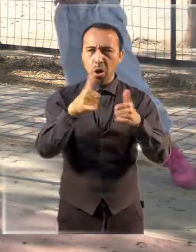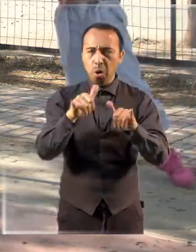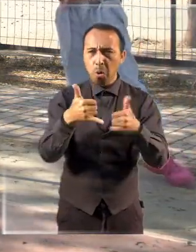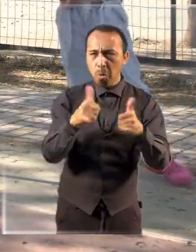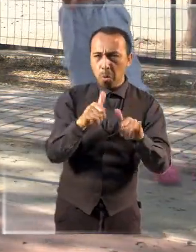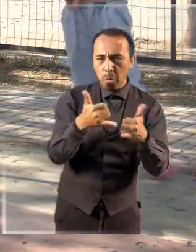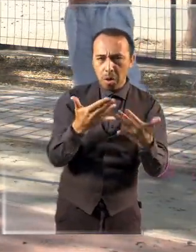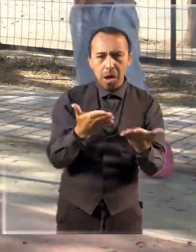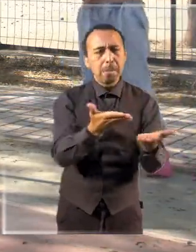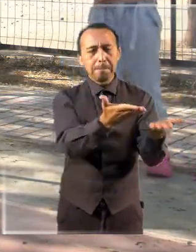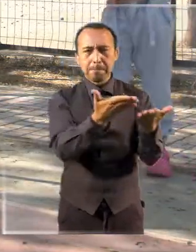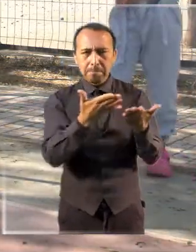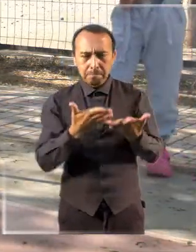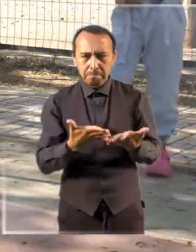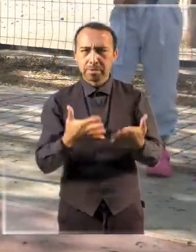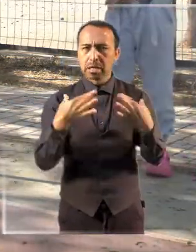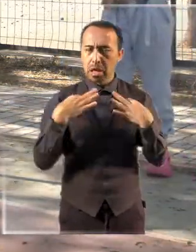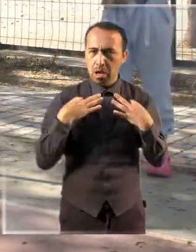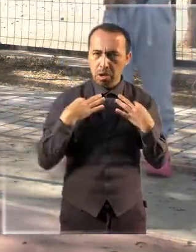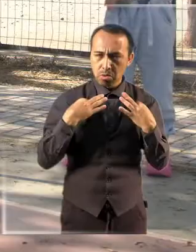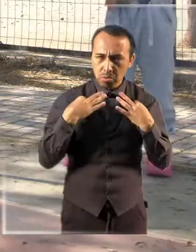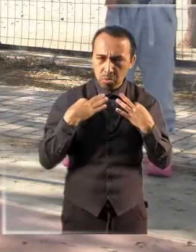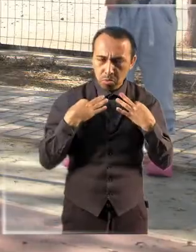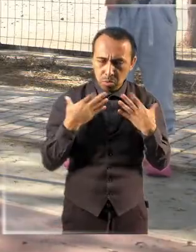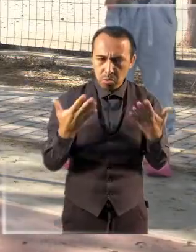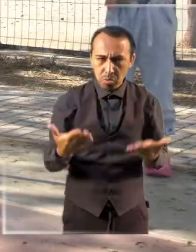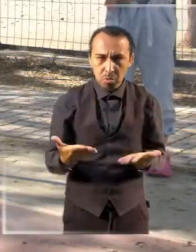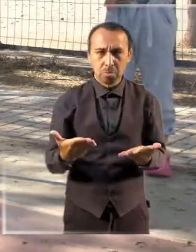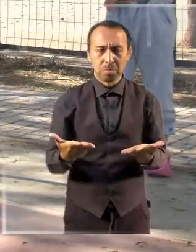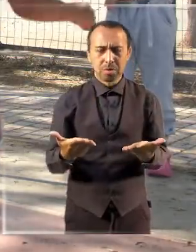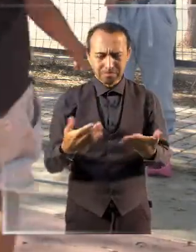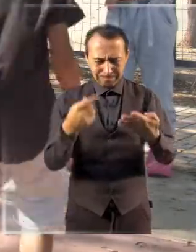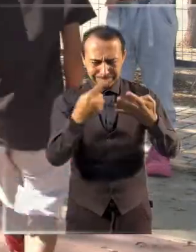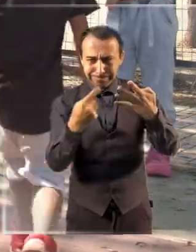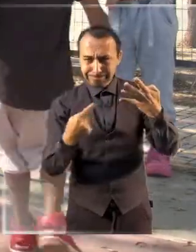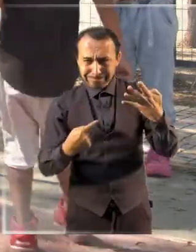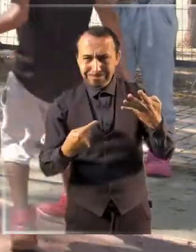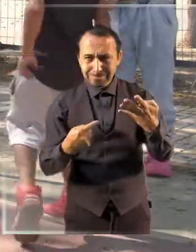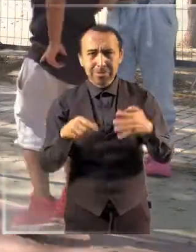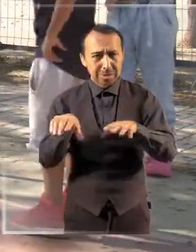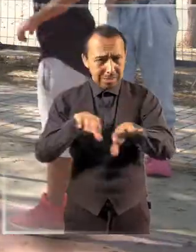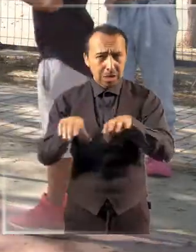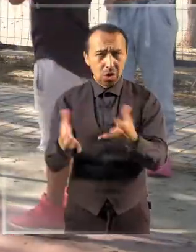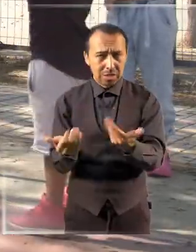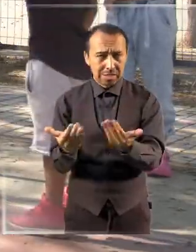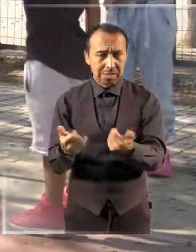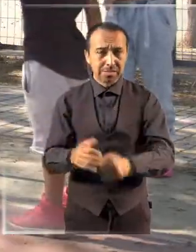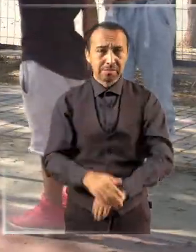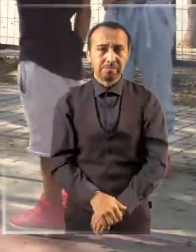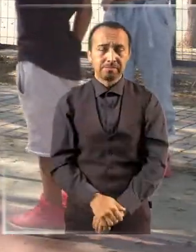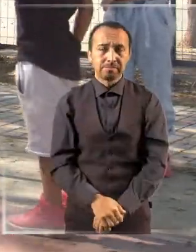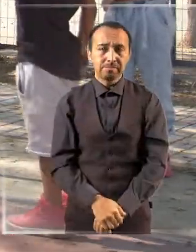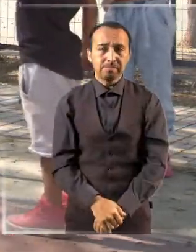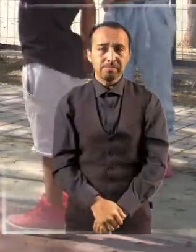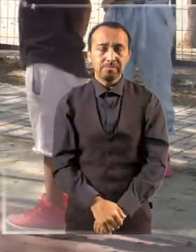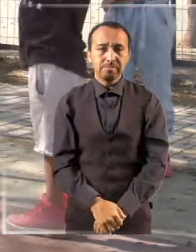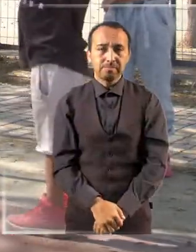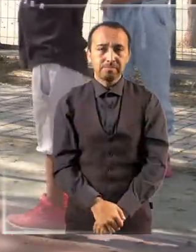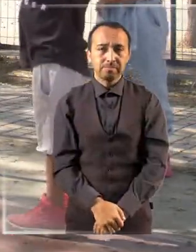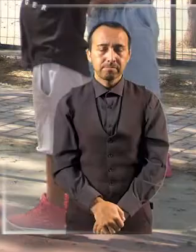a jugar. El alquimista practica tiros en el aro de básquetbol. La ropa.